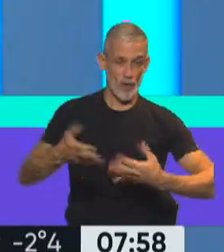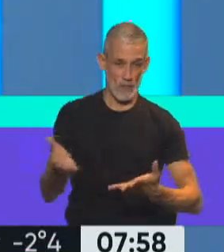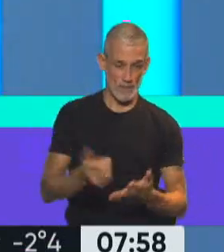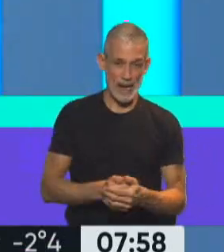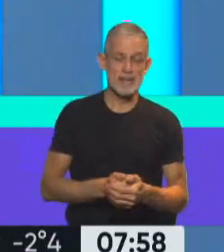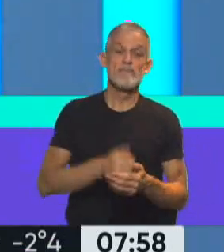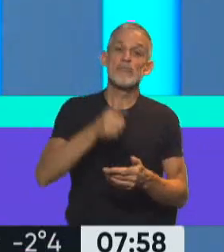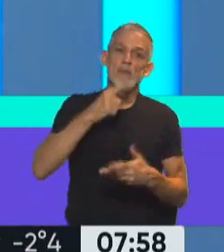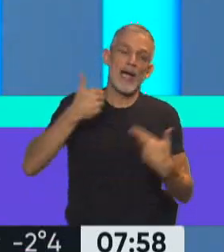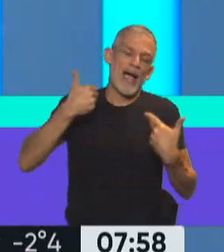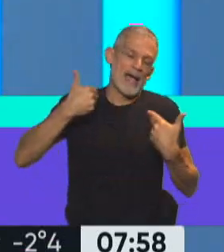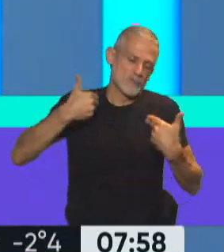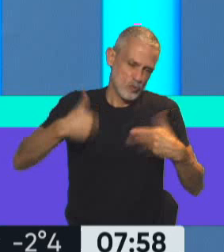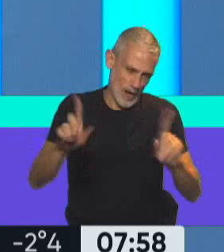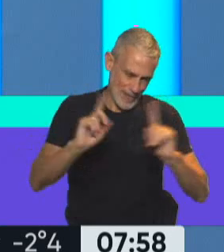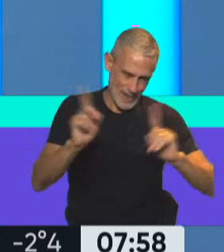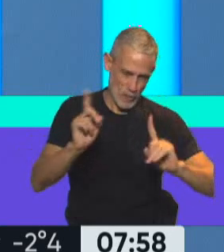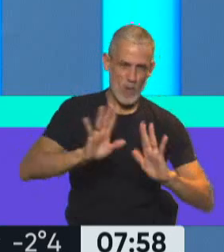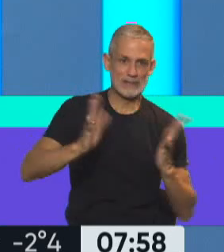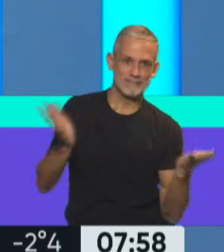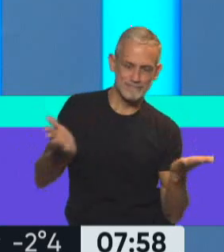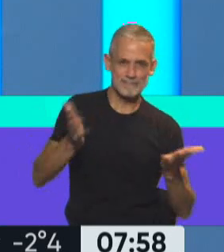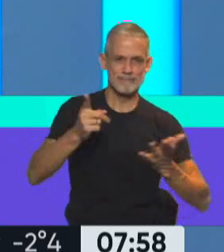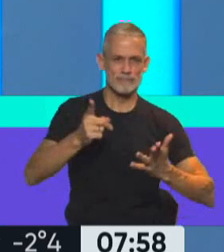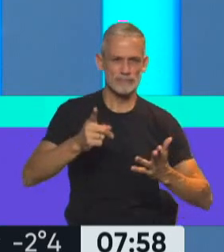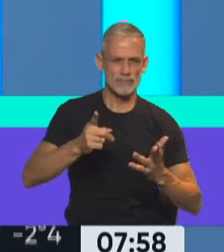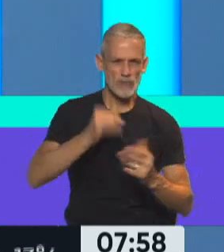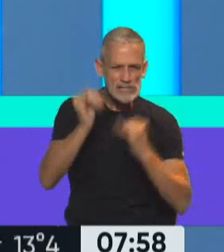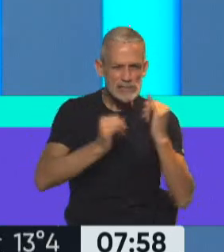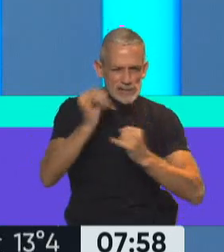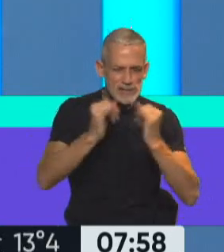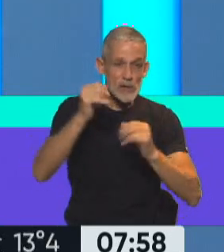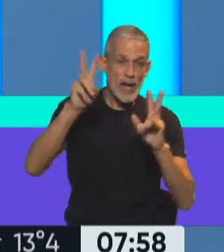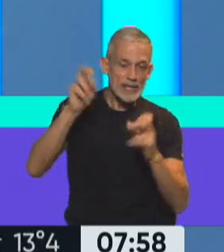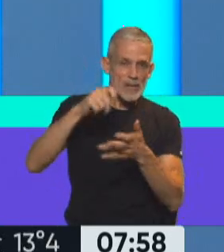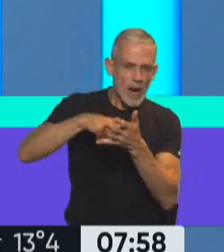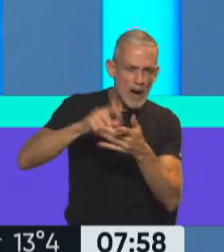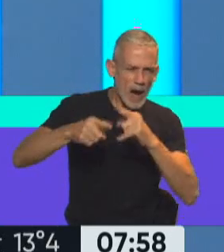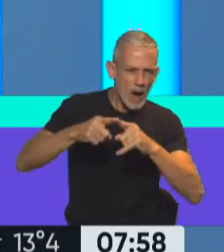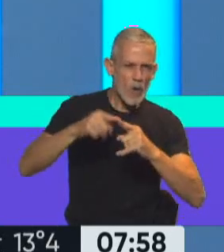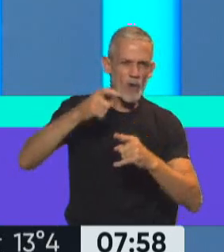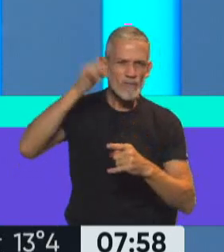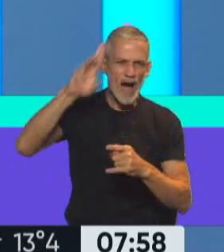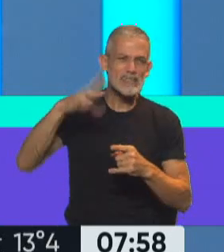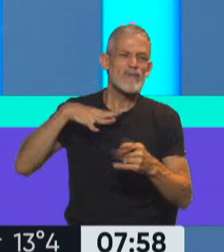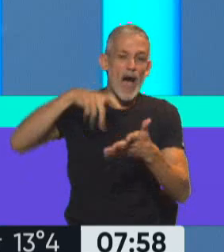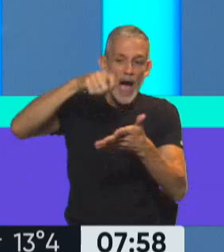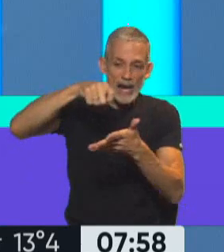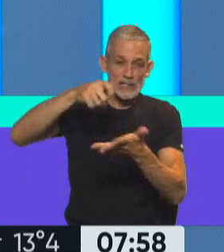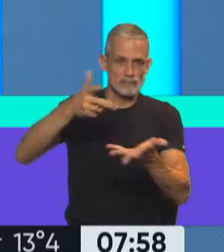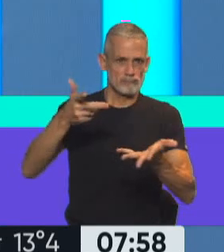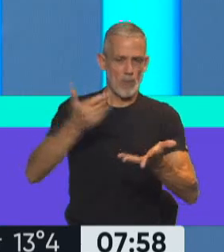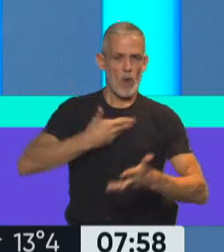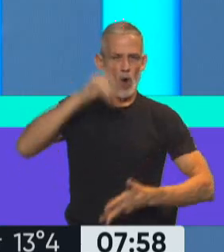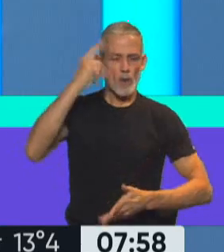no parece casualidad, ¿no?, que se le haya dado tanta manija en los últimos días a este acuerdo que no se cerró, pero el gobierno insiste en